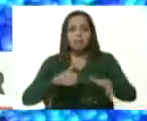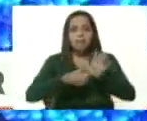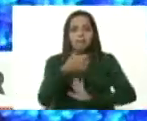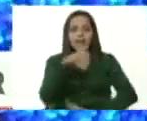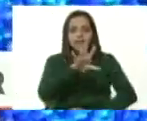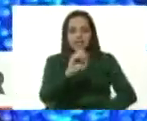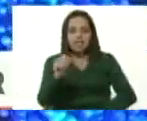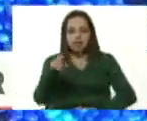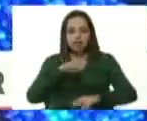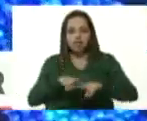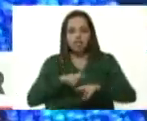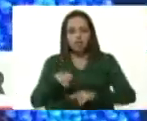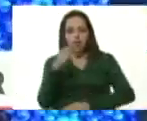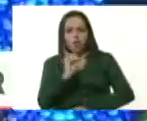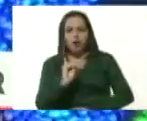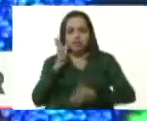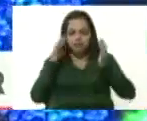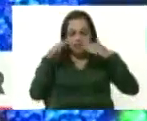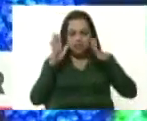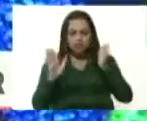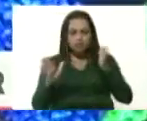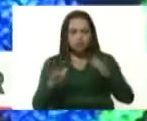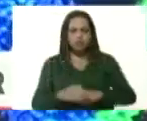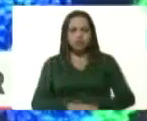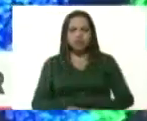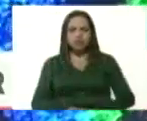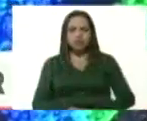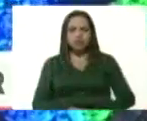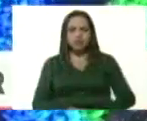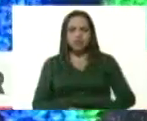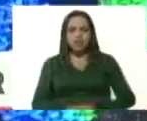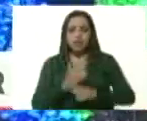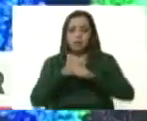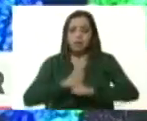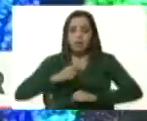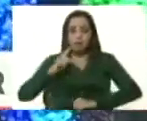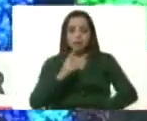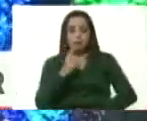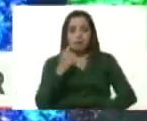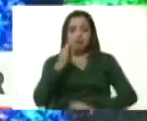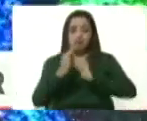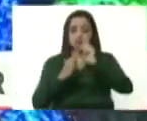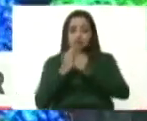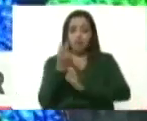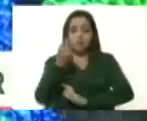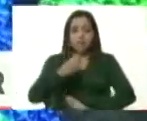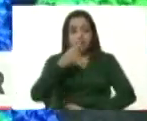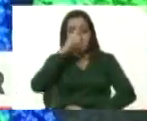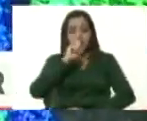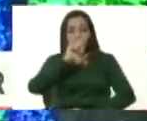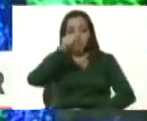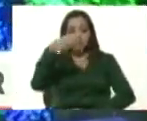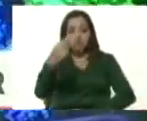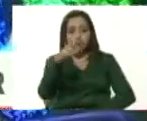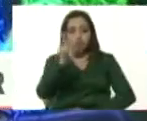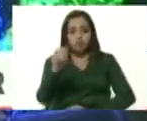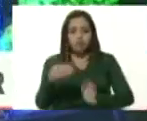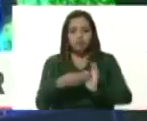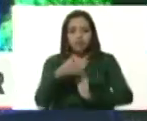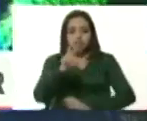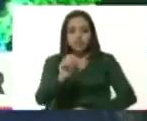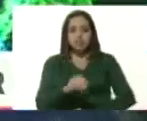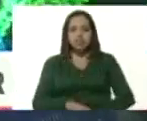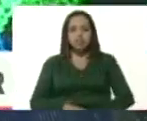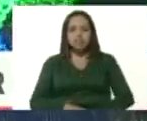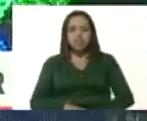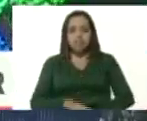a diario serán atendidos y se espera que en el primer trimestre del año 2020 esta obra